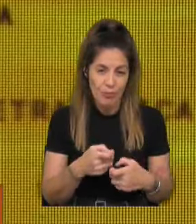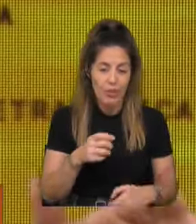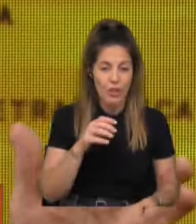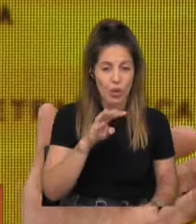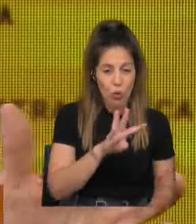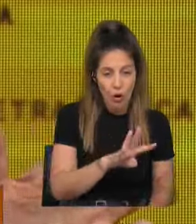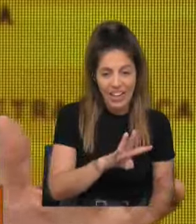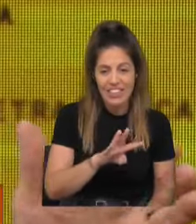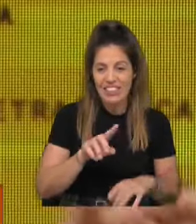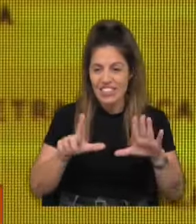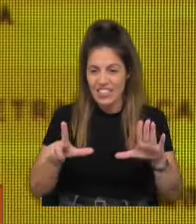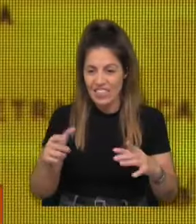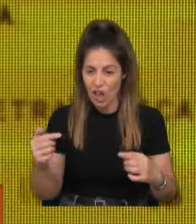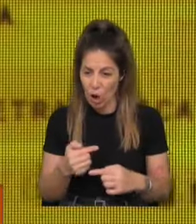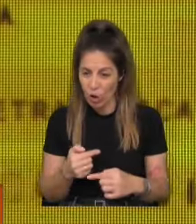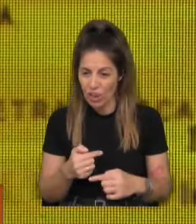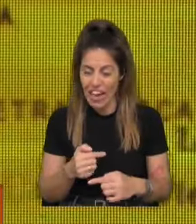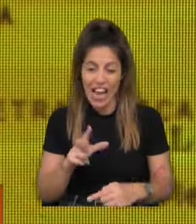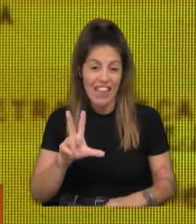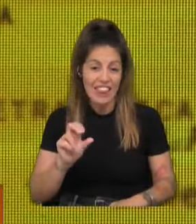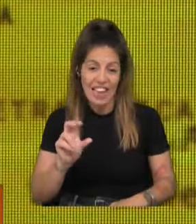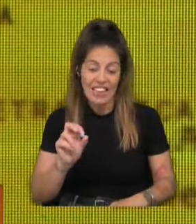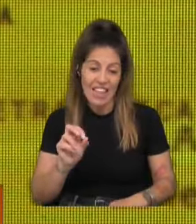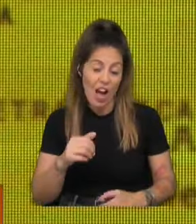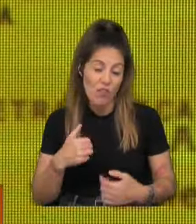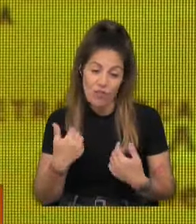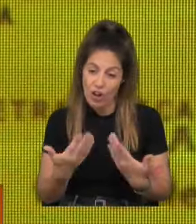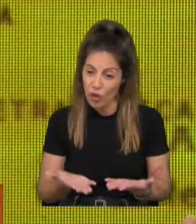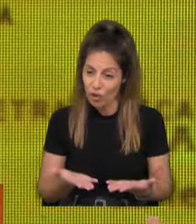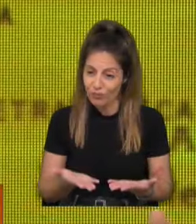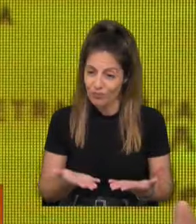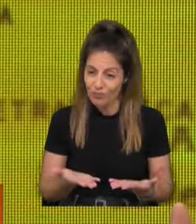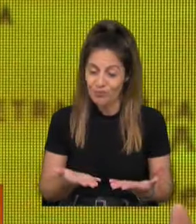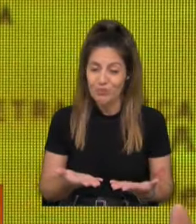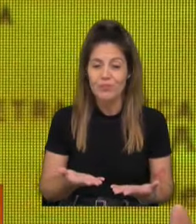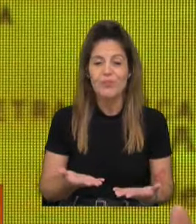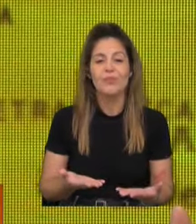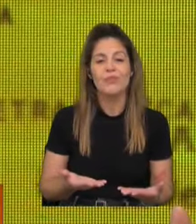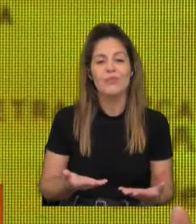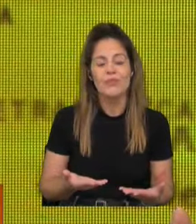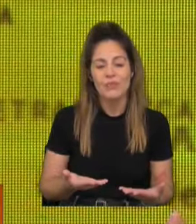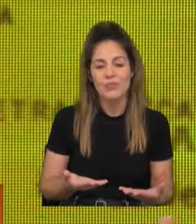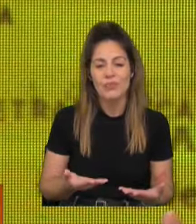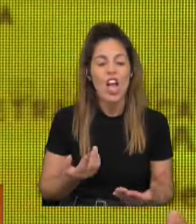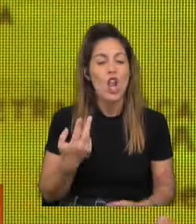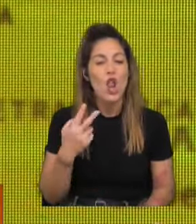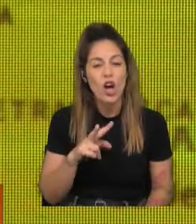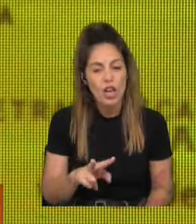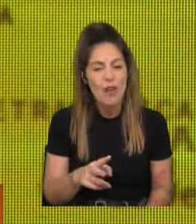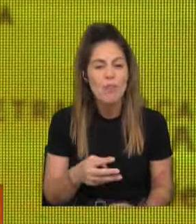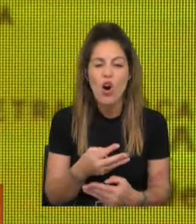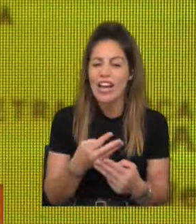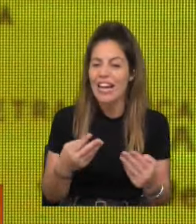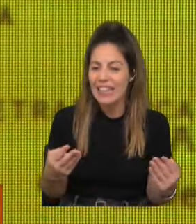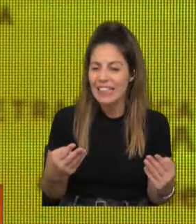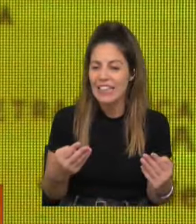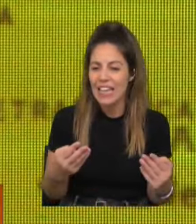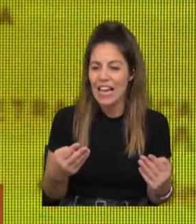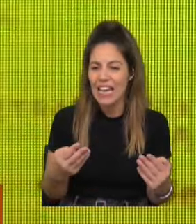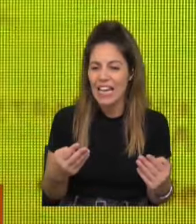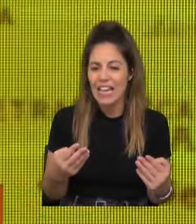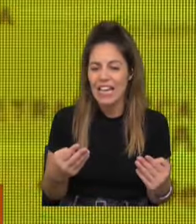30 a favor tampoco es categórico este el el lo que vemos Que en general en la